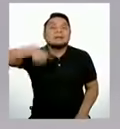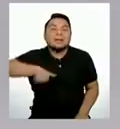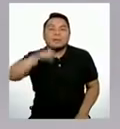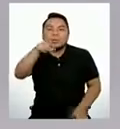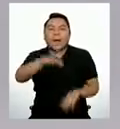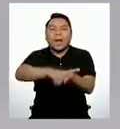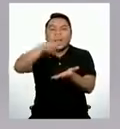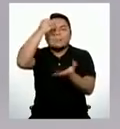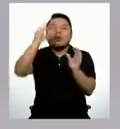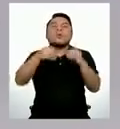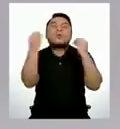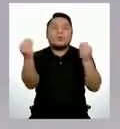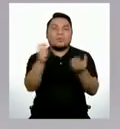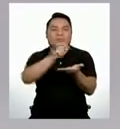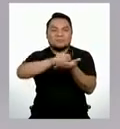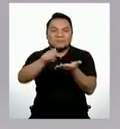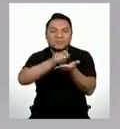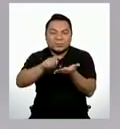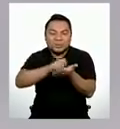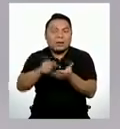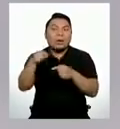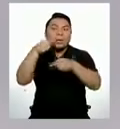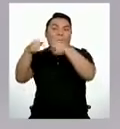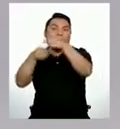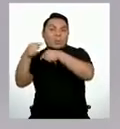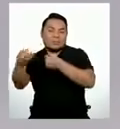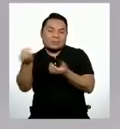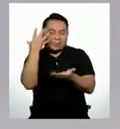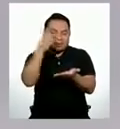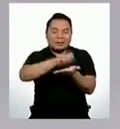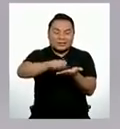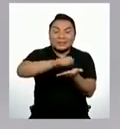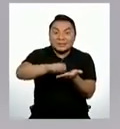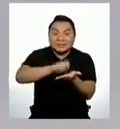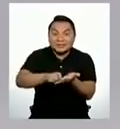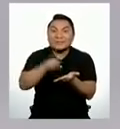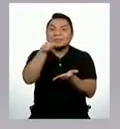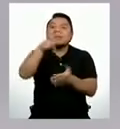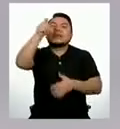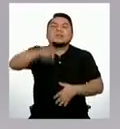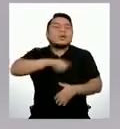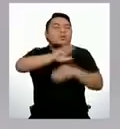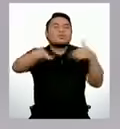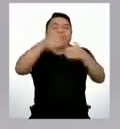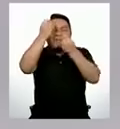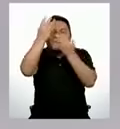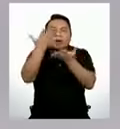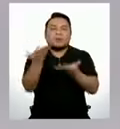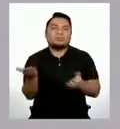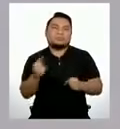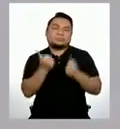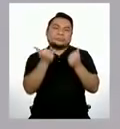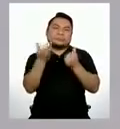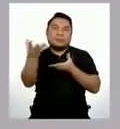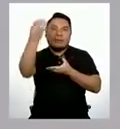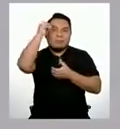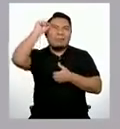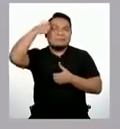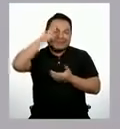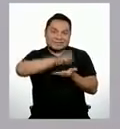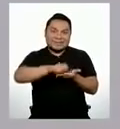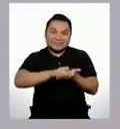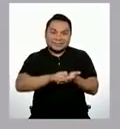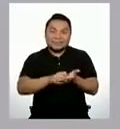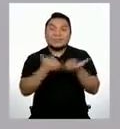cómo escribir la historia que te han contado. Por lo que necesitarás tener toda la información súper clara. Y por